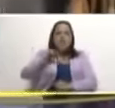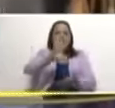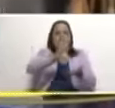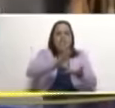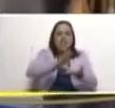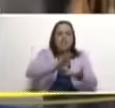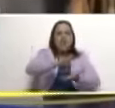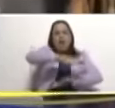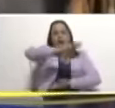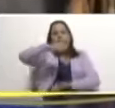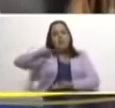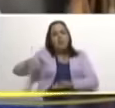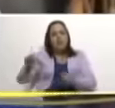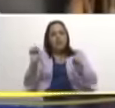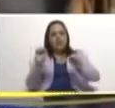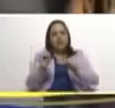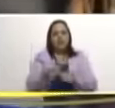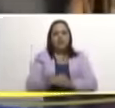Andes.